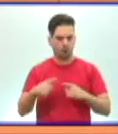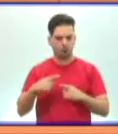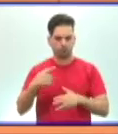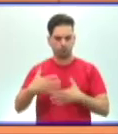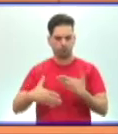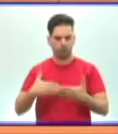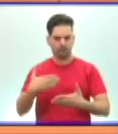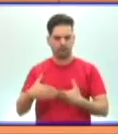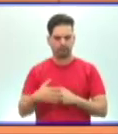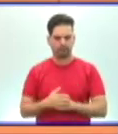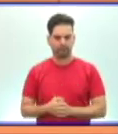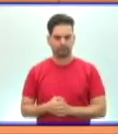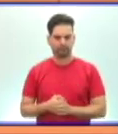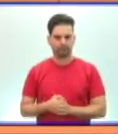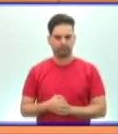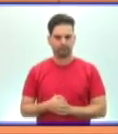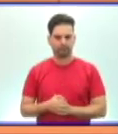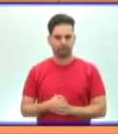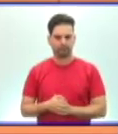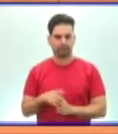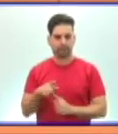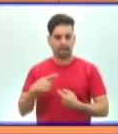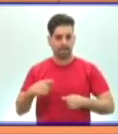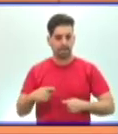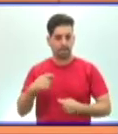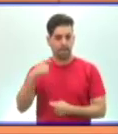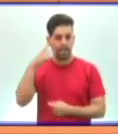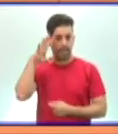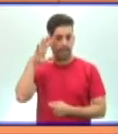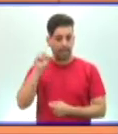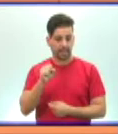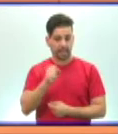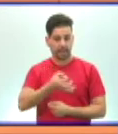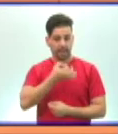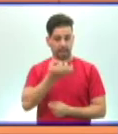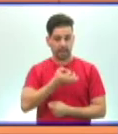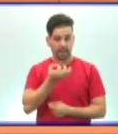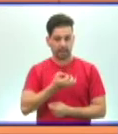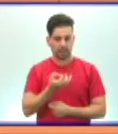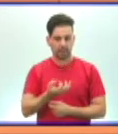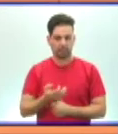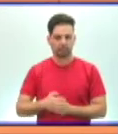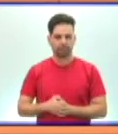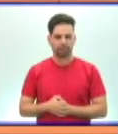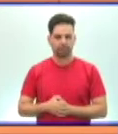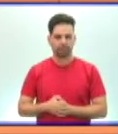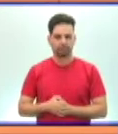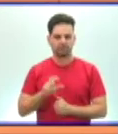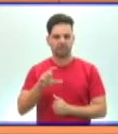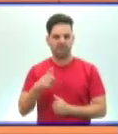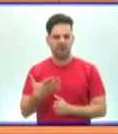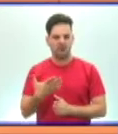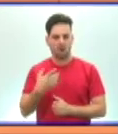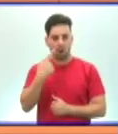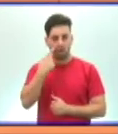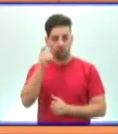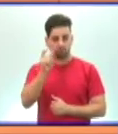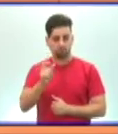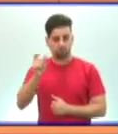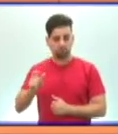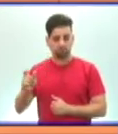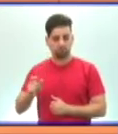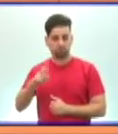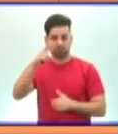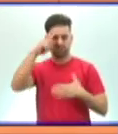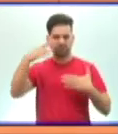importante es entender la explicación y la influencia que tienen cada uno de ellos para la salud y para la vida de cada uno de